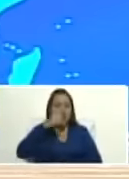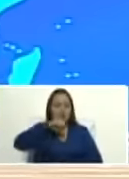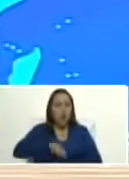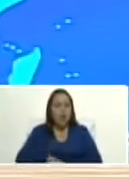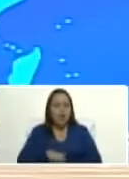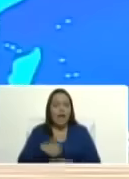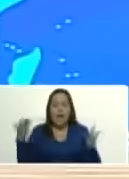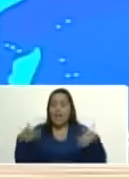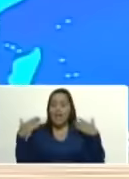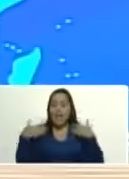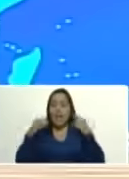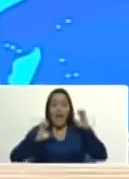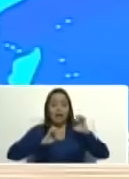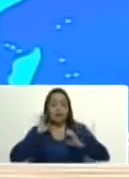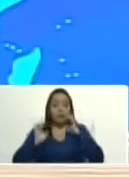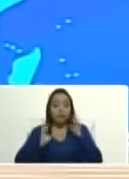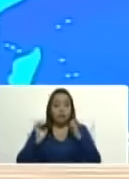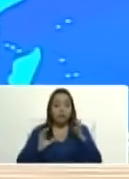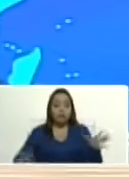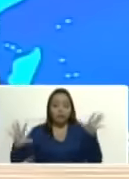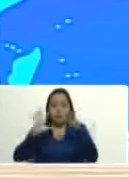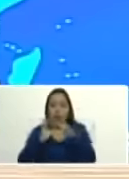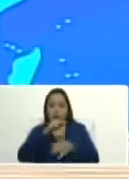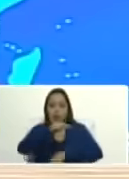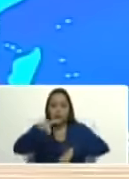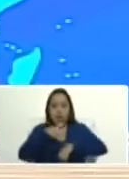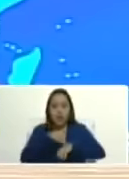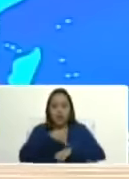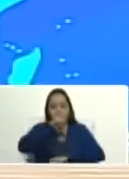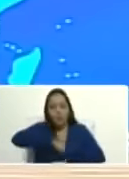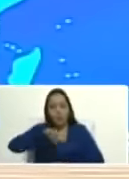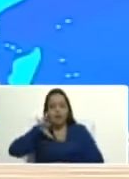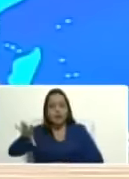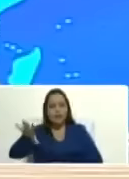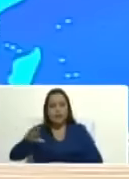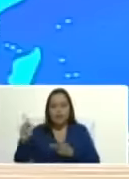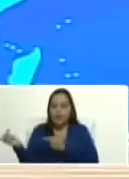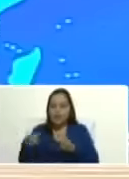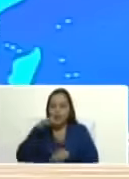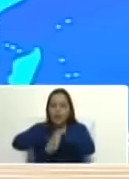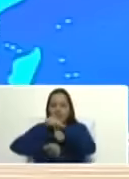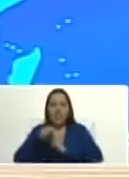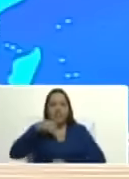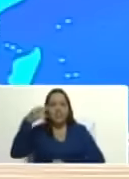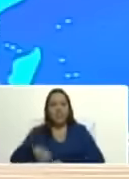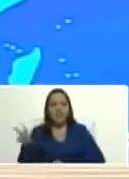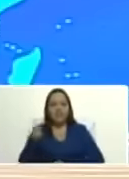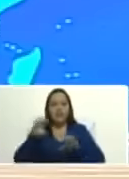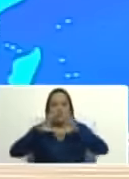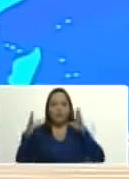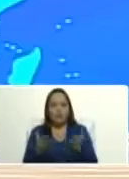de alegría patria, de unión nacional. Así que los invito a defender la verdad de Venezuela en el mundo